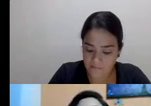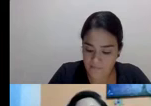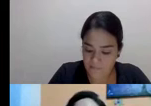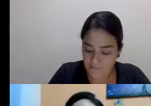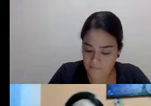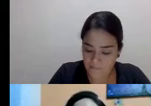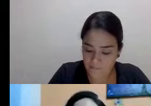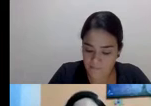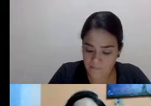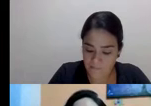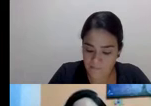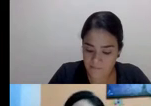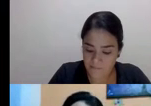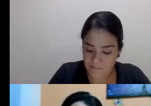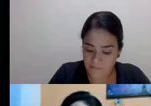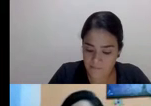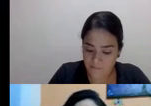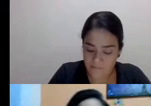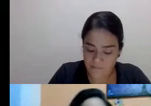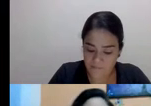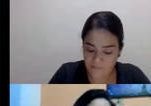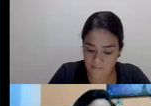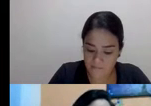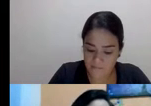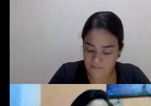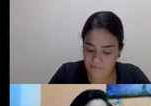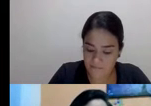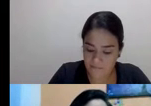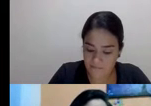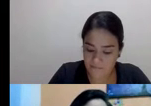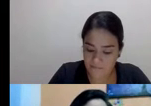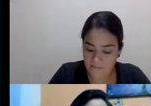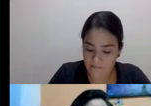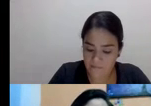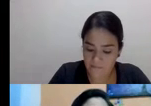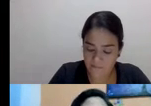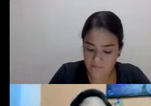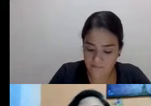lunes a viernes, unas 4 semanas, pues sería genial.